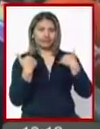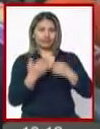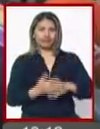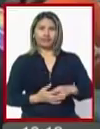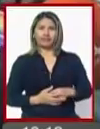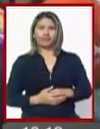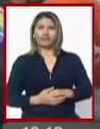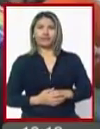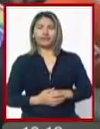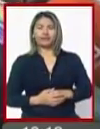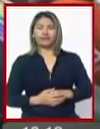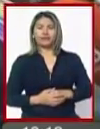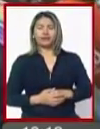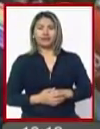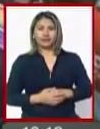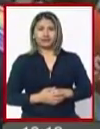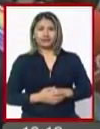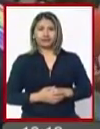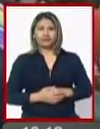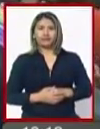una postura acá.